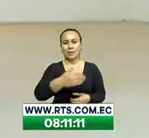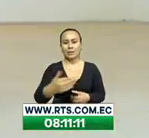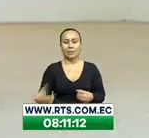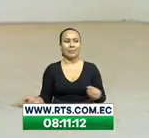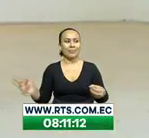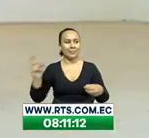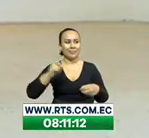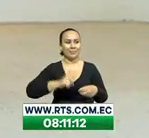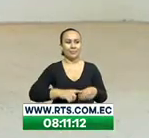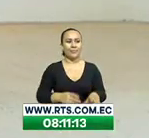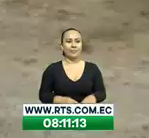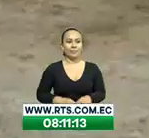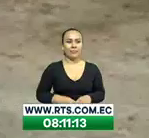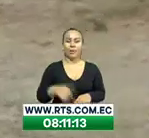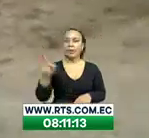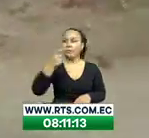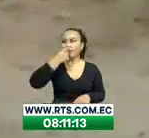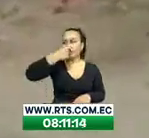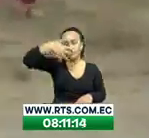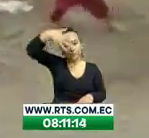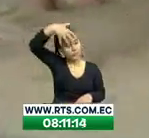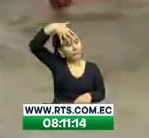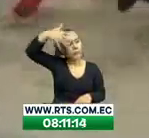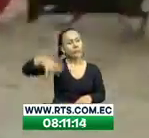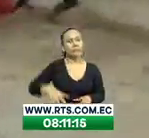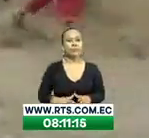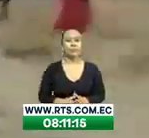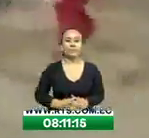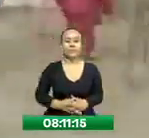Desde Santo Domingo de los Áchilas, informó Gisela Moreira Lor.